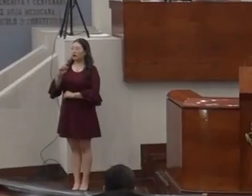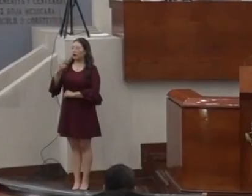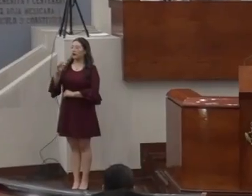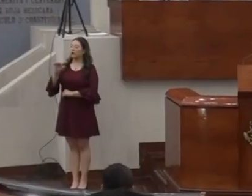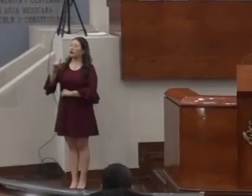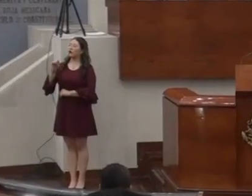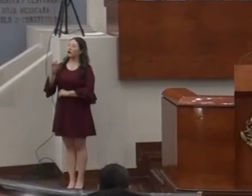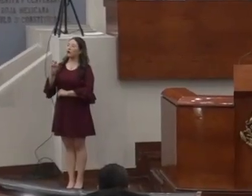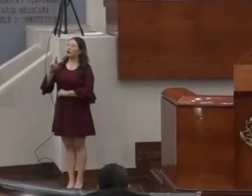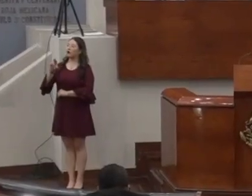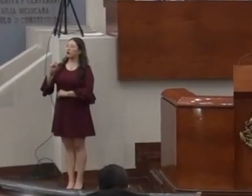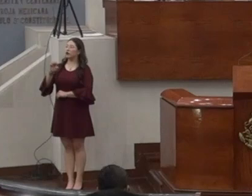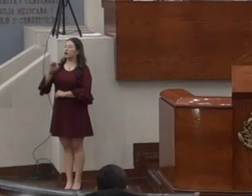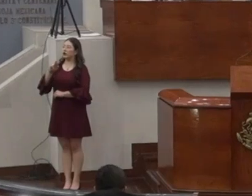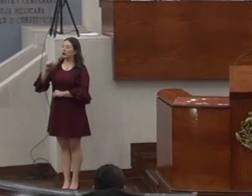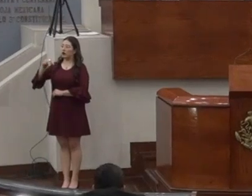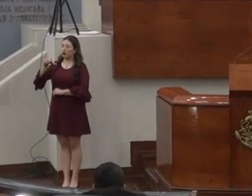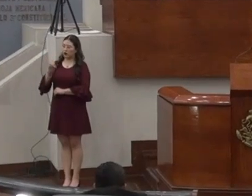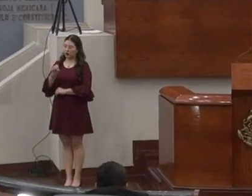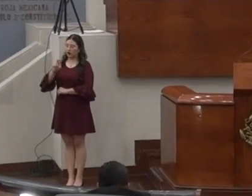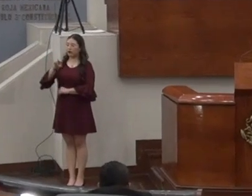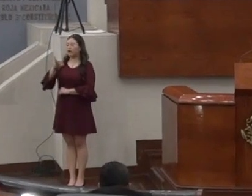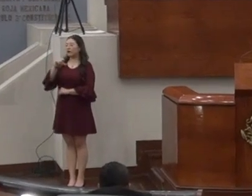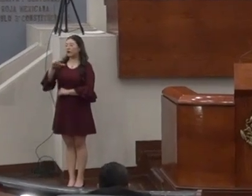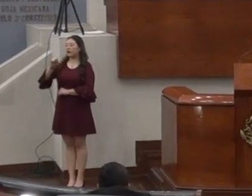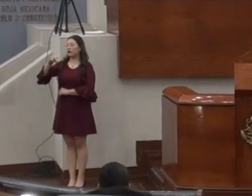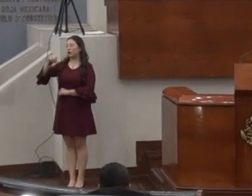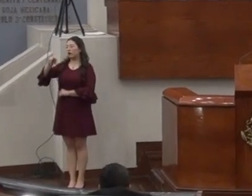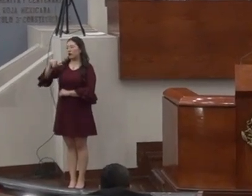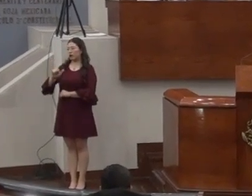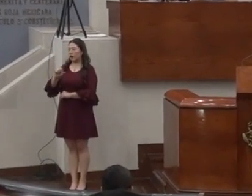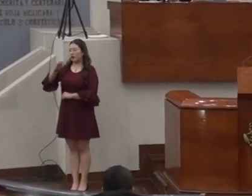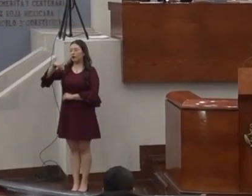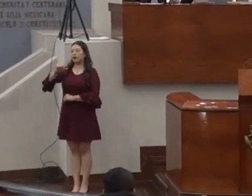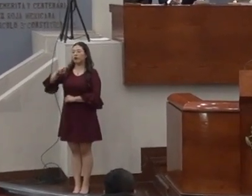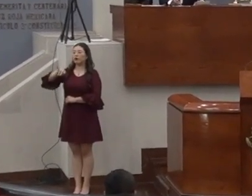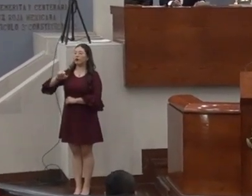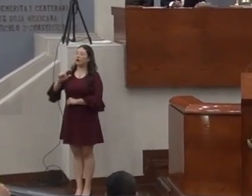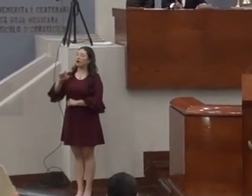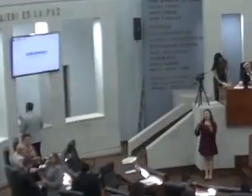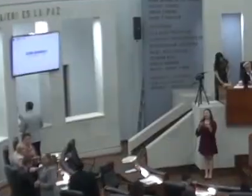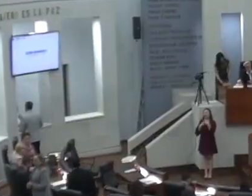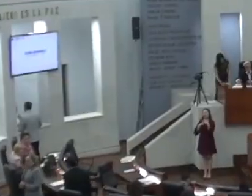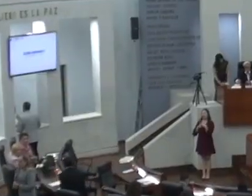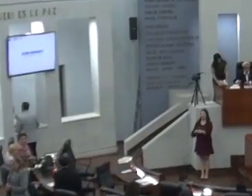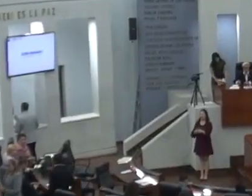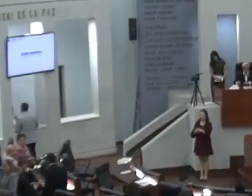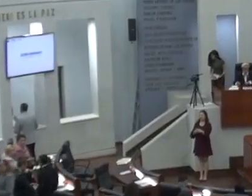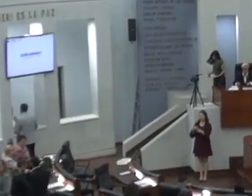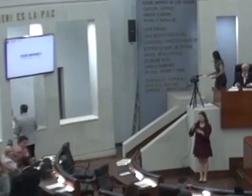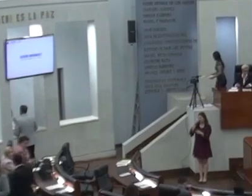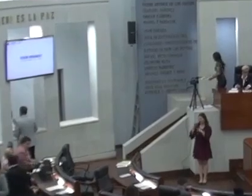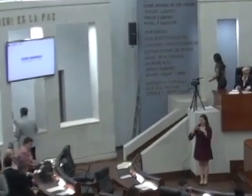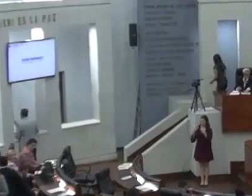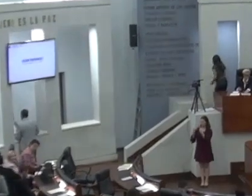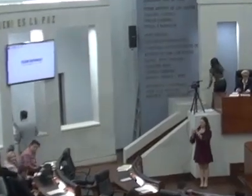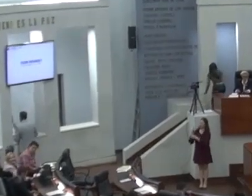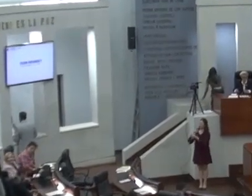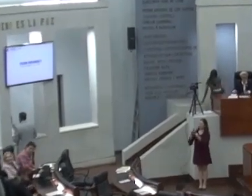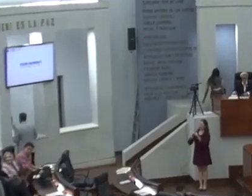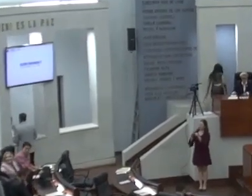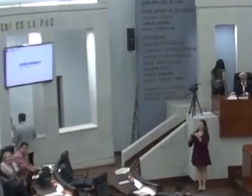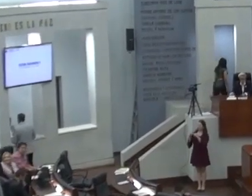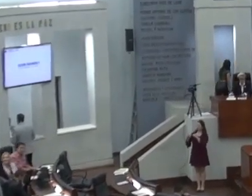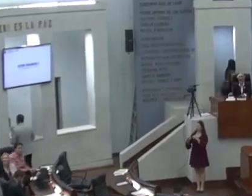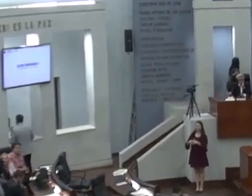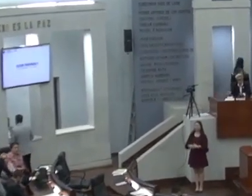el proyecto de presupuesto de egresos 2025 del Congreso del Estado. Se están realizando las adecuaciones, proyecciones y ajustes necesarios con